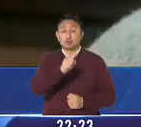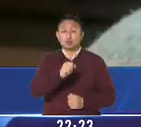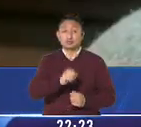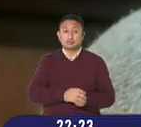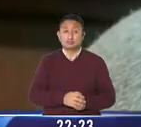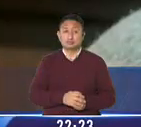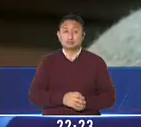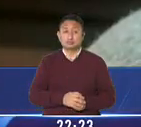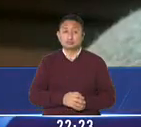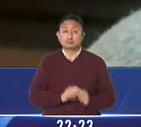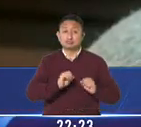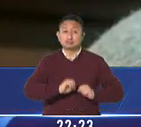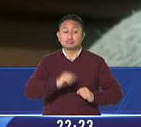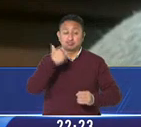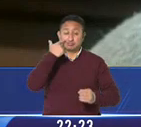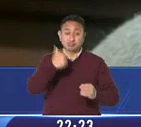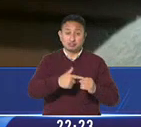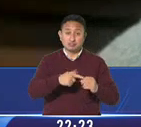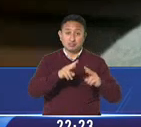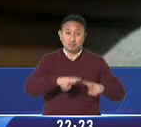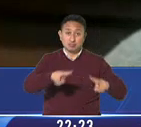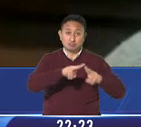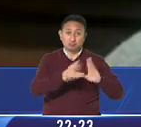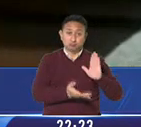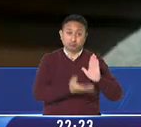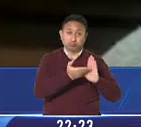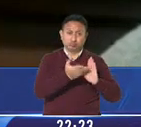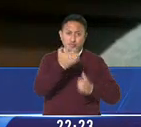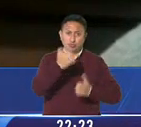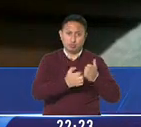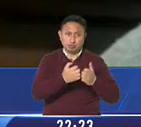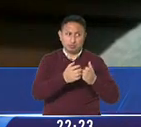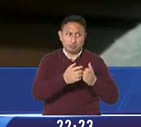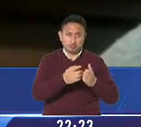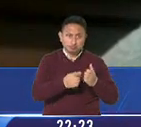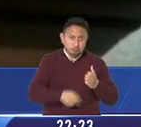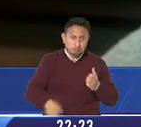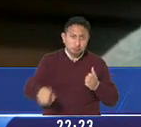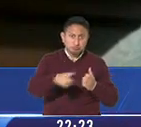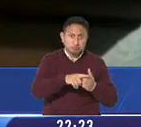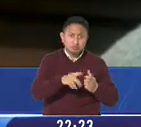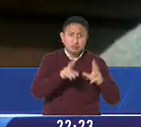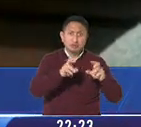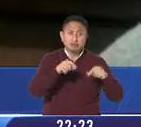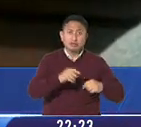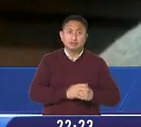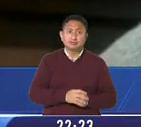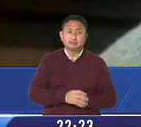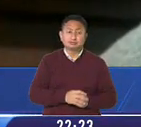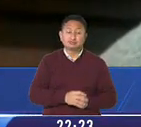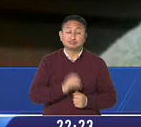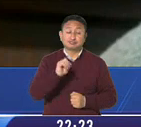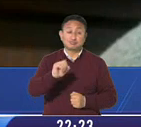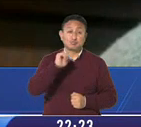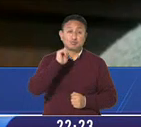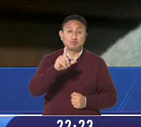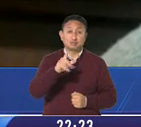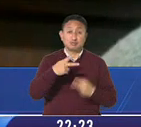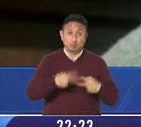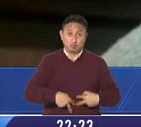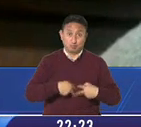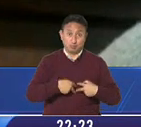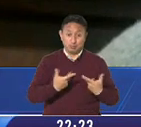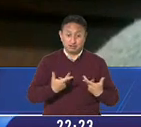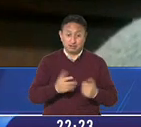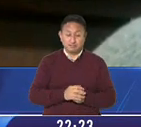Que la subida de combustibles afecta muchas cosas en términos de encarecimiento de la vida